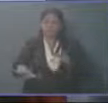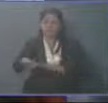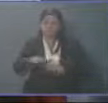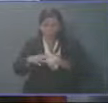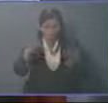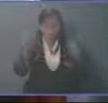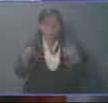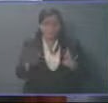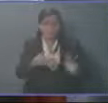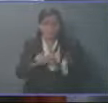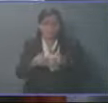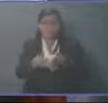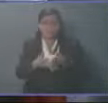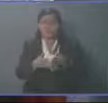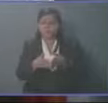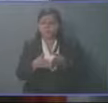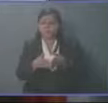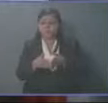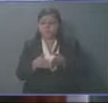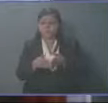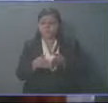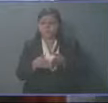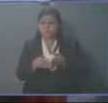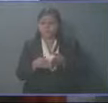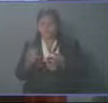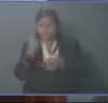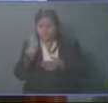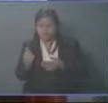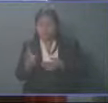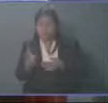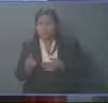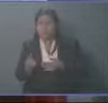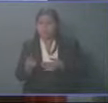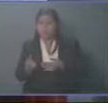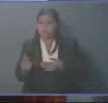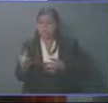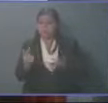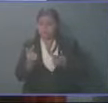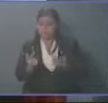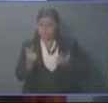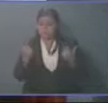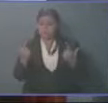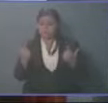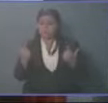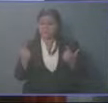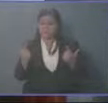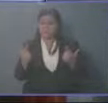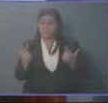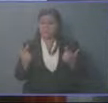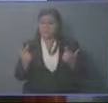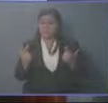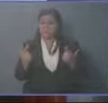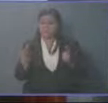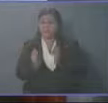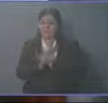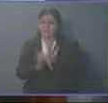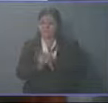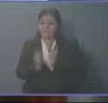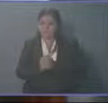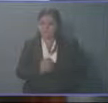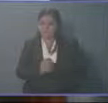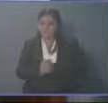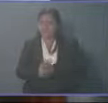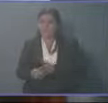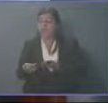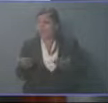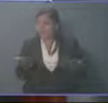ya empiezan a denotar incluso graves deformaciones, porque si fuera